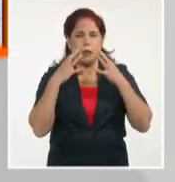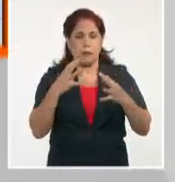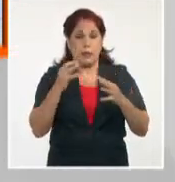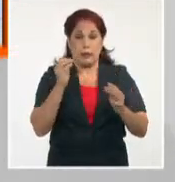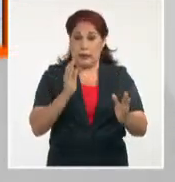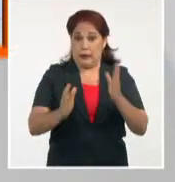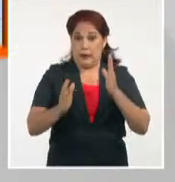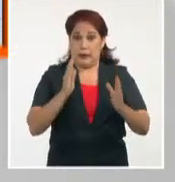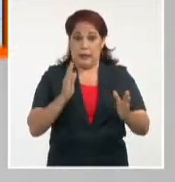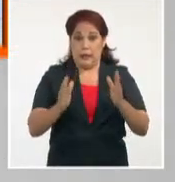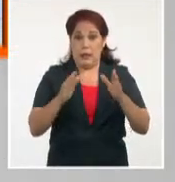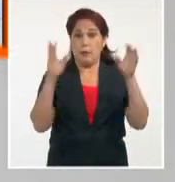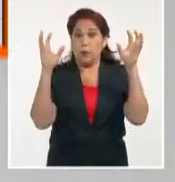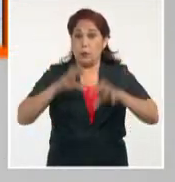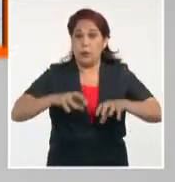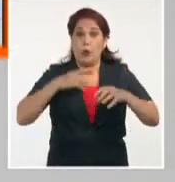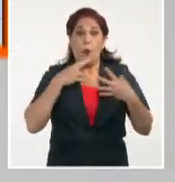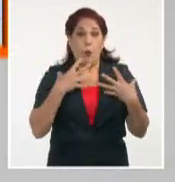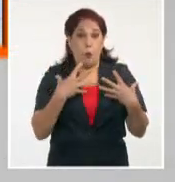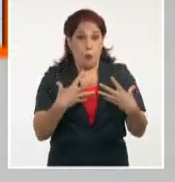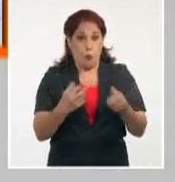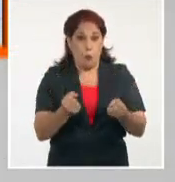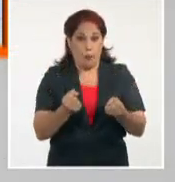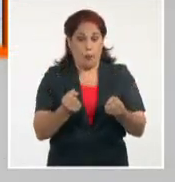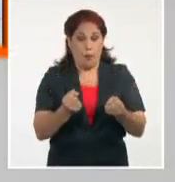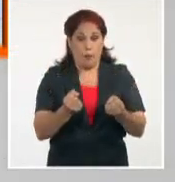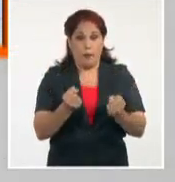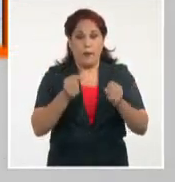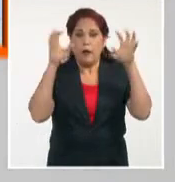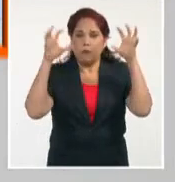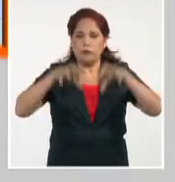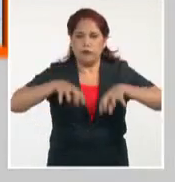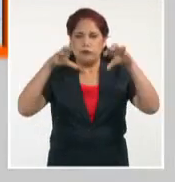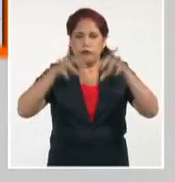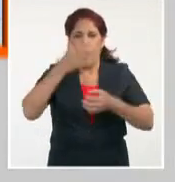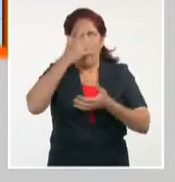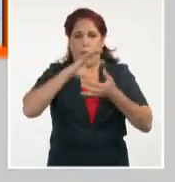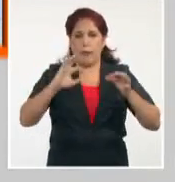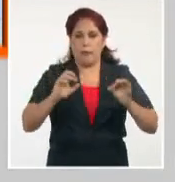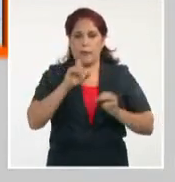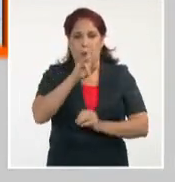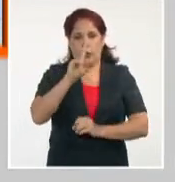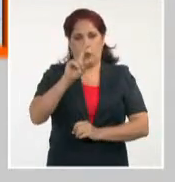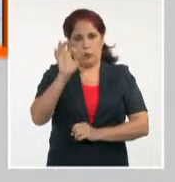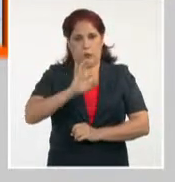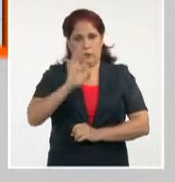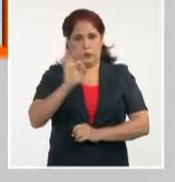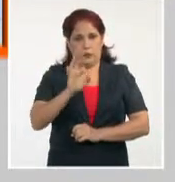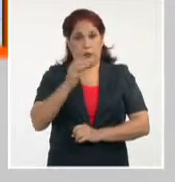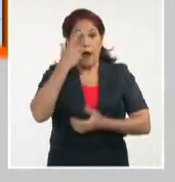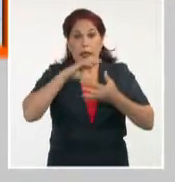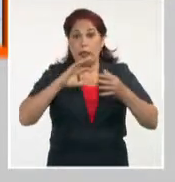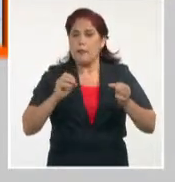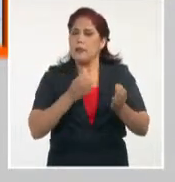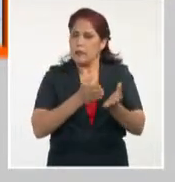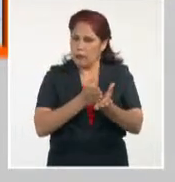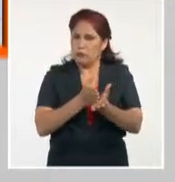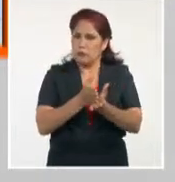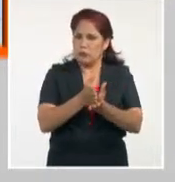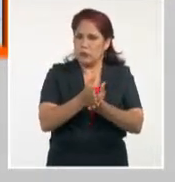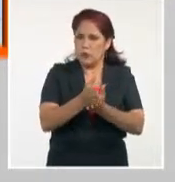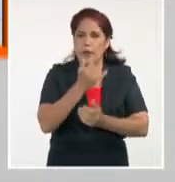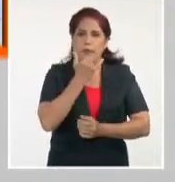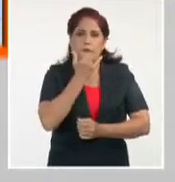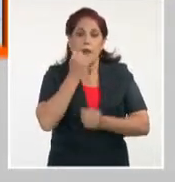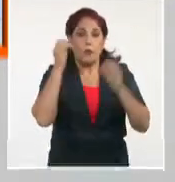temporada húmeda, llovió en Artemisa el 91%, o sea que en Artemisa siguen los déficits, llovió